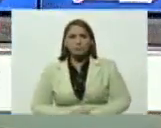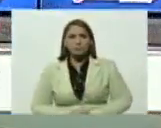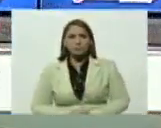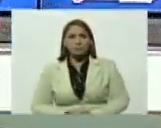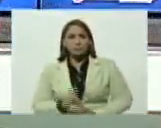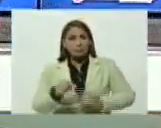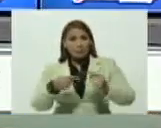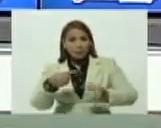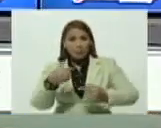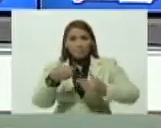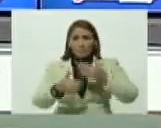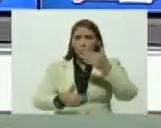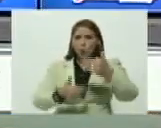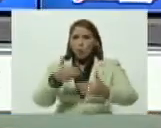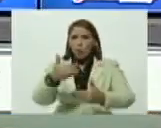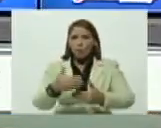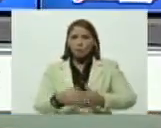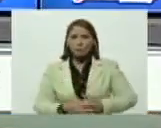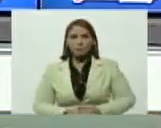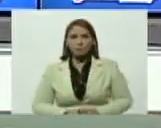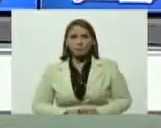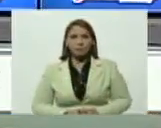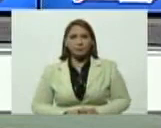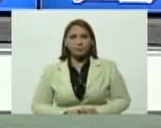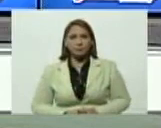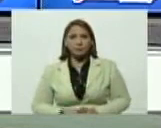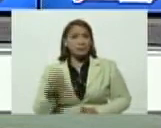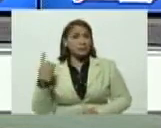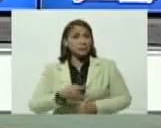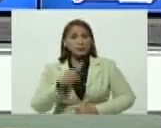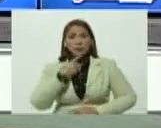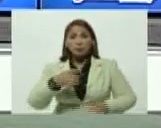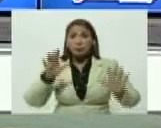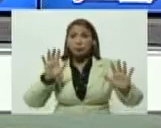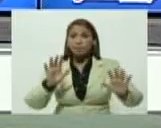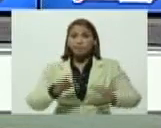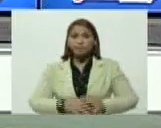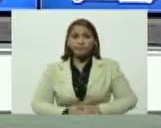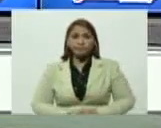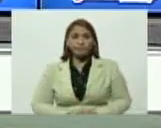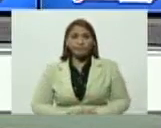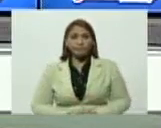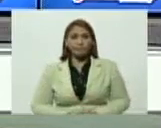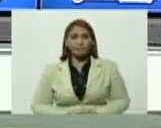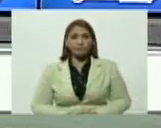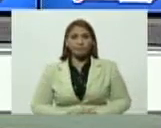Después de esos procesos, tengo que decir con